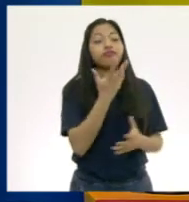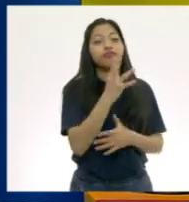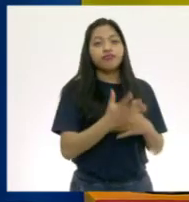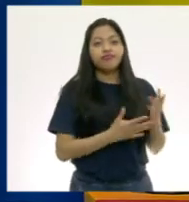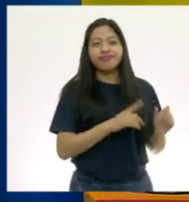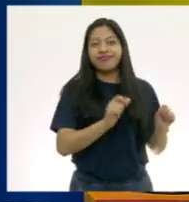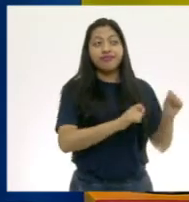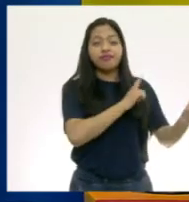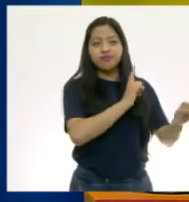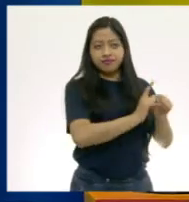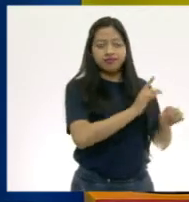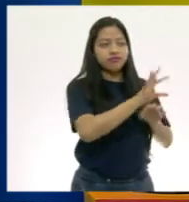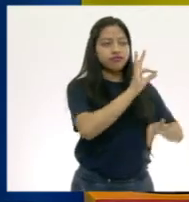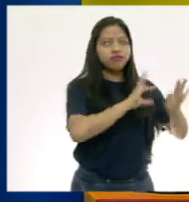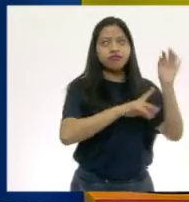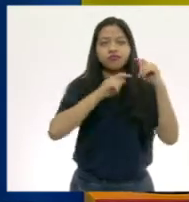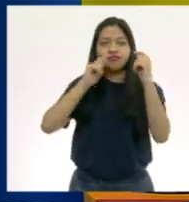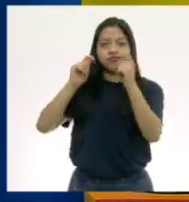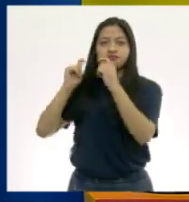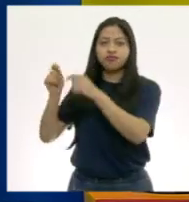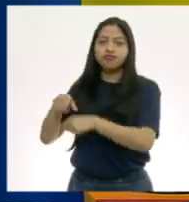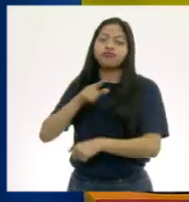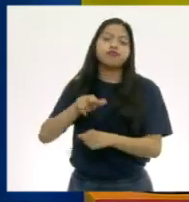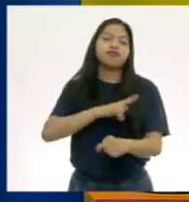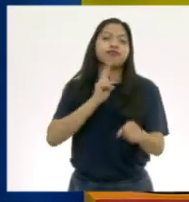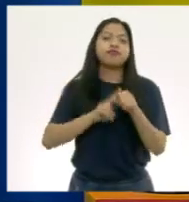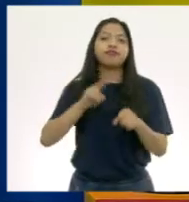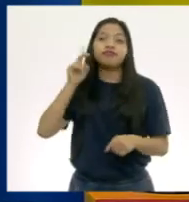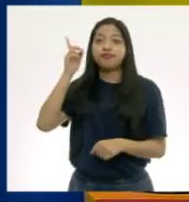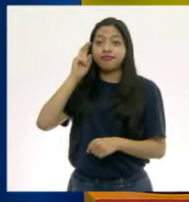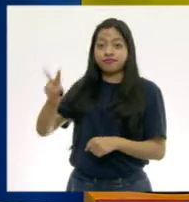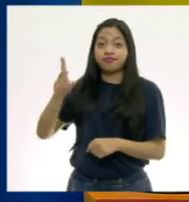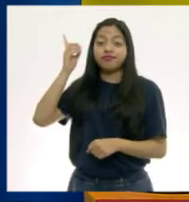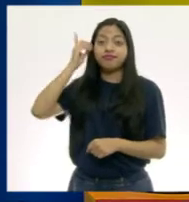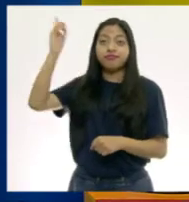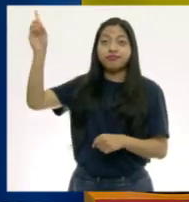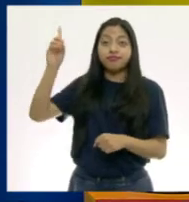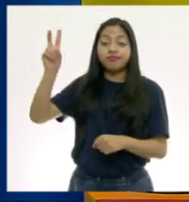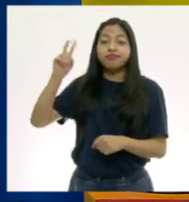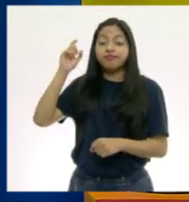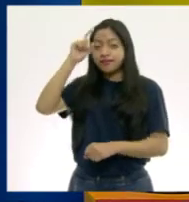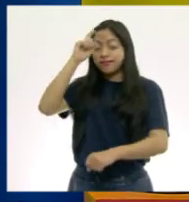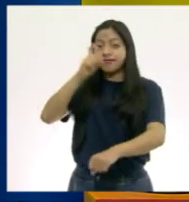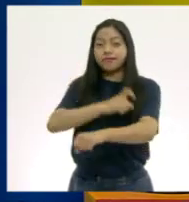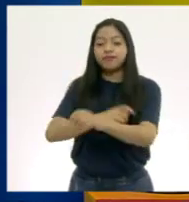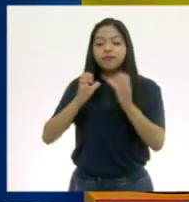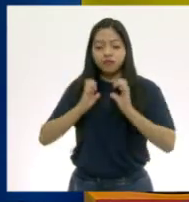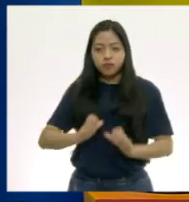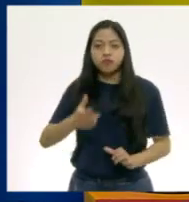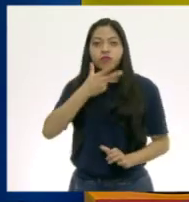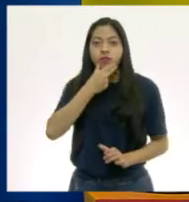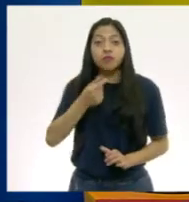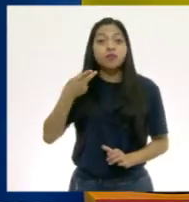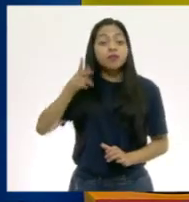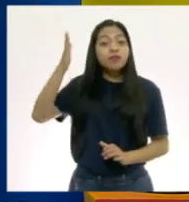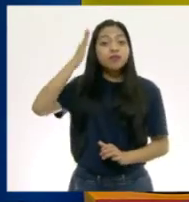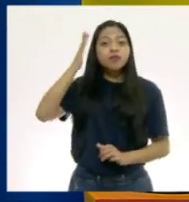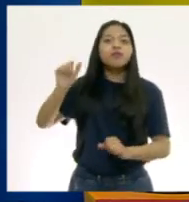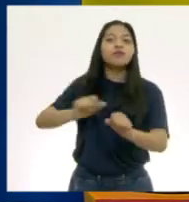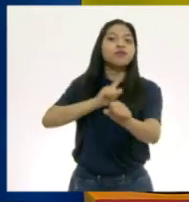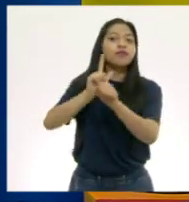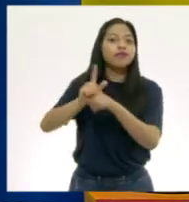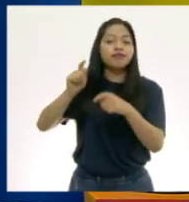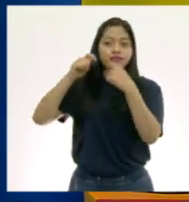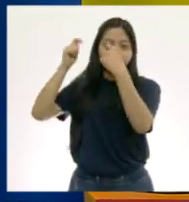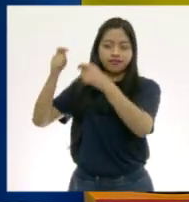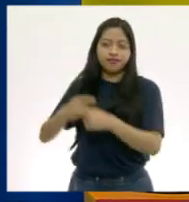animales, por lo que es común que veas a los dioses egipcios con cuerpo de hombre, pero cabeza de animal. Los